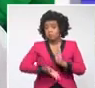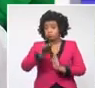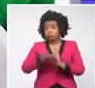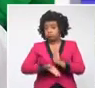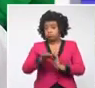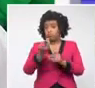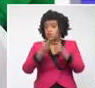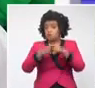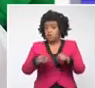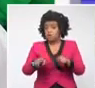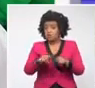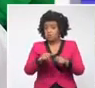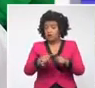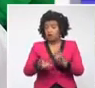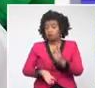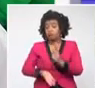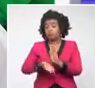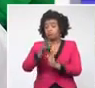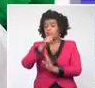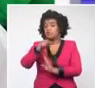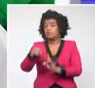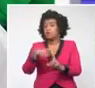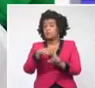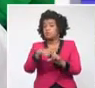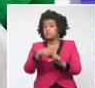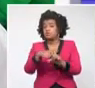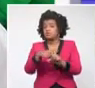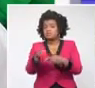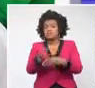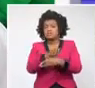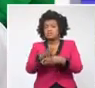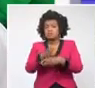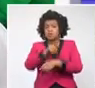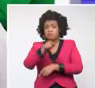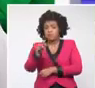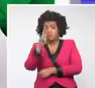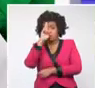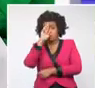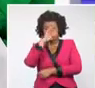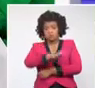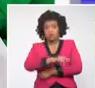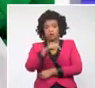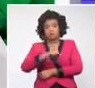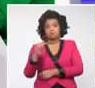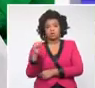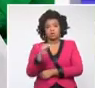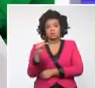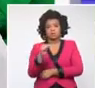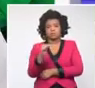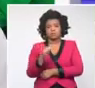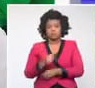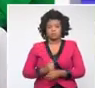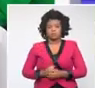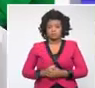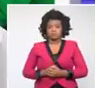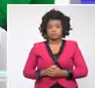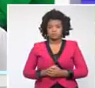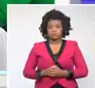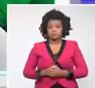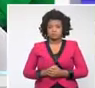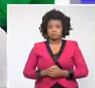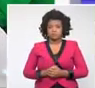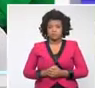casos que se confirman y que hace que los activos vayan disminuyendo. Se procesaron